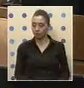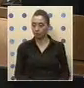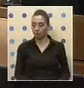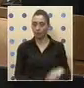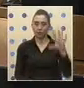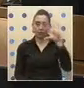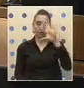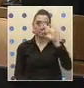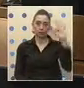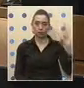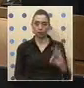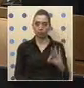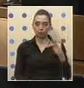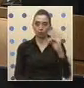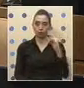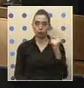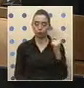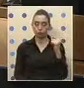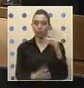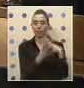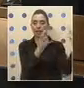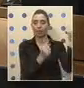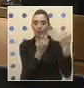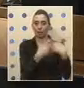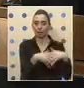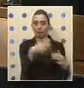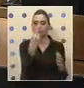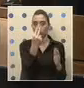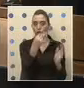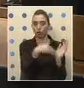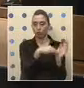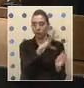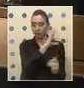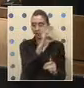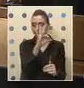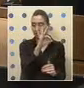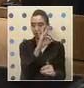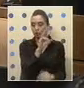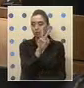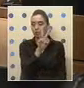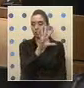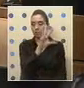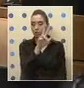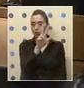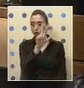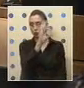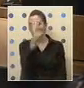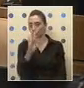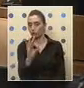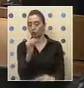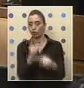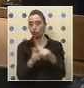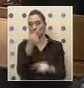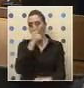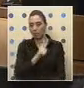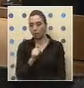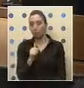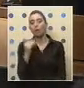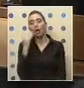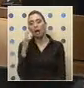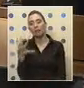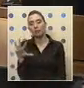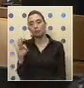50% del FUT en las grandes empresas, que son 12.500. 38% del FUT en las sociedades anónimas. Cerca